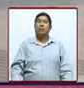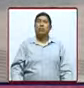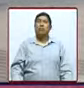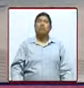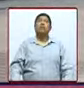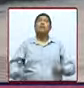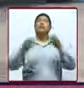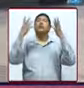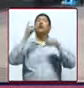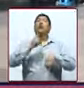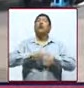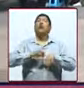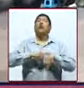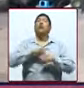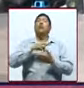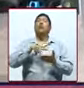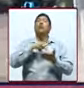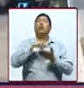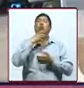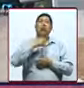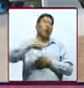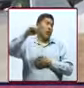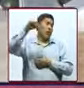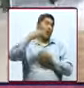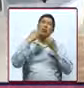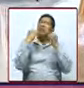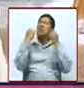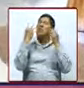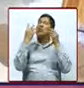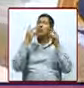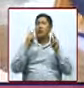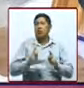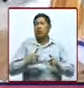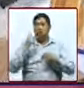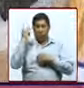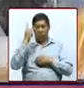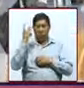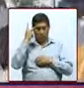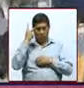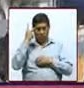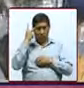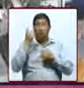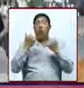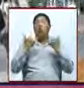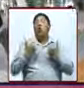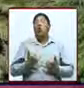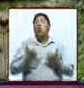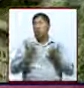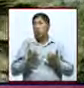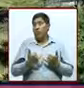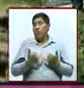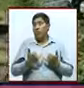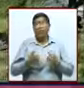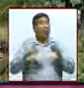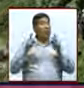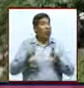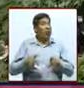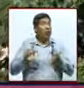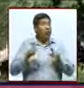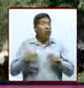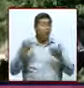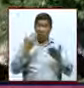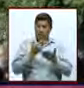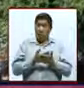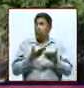Desde hace mucho tiempo la Plaza Baroa no concentraba tantas personas con fines políticos. En esta jornada, las personas que llegaron